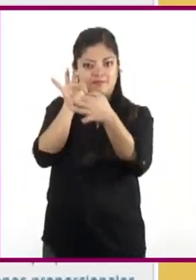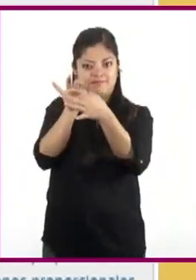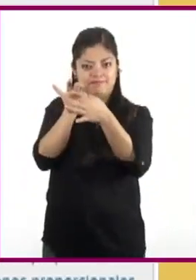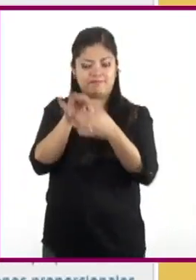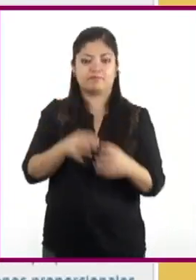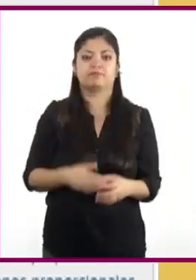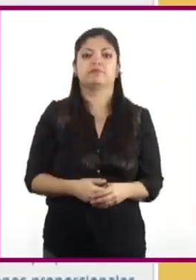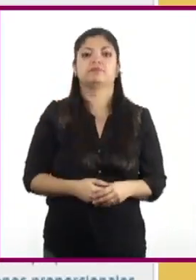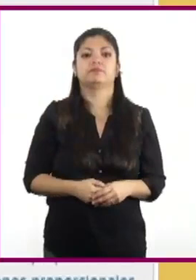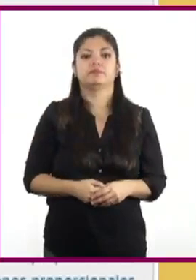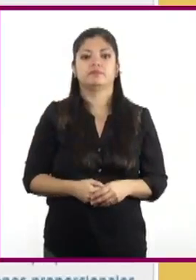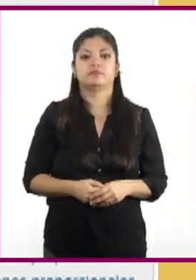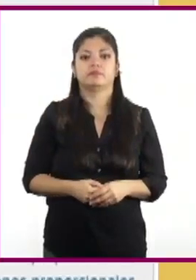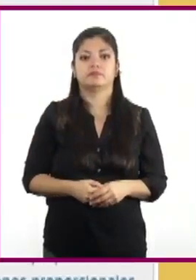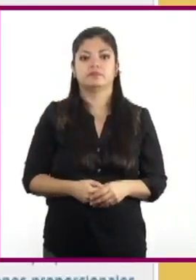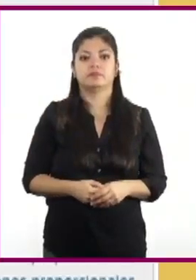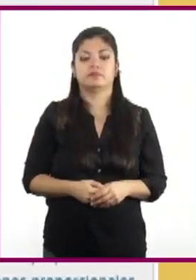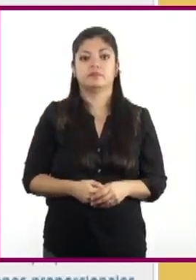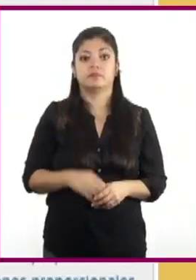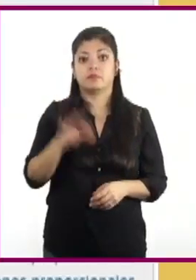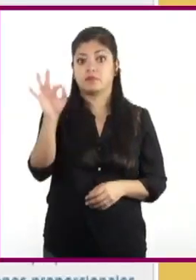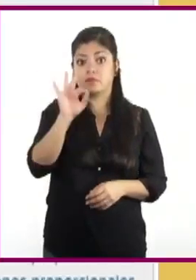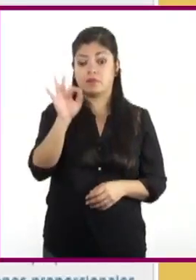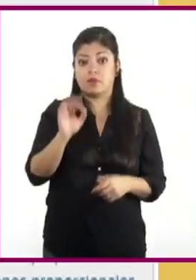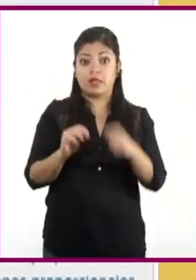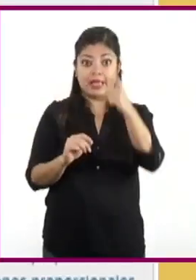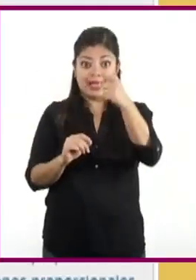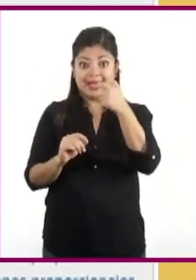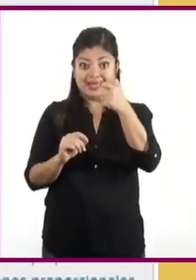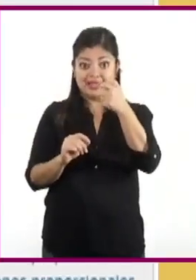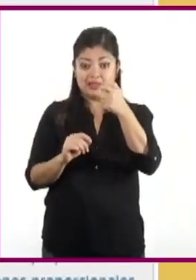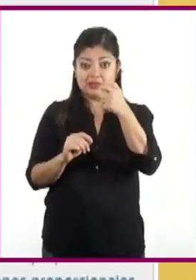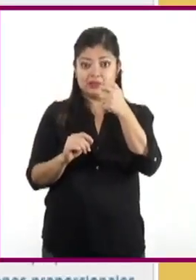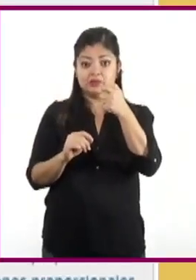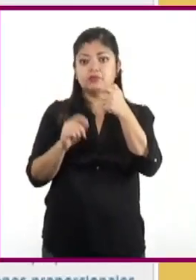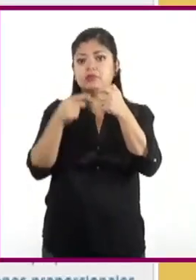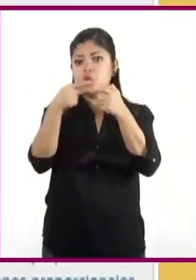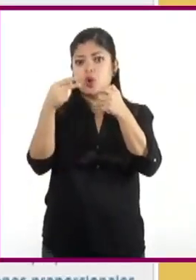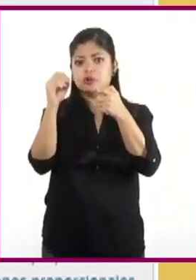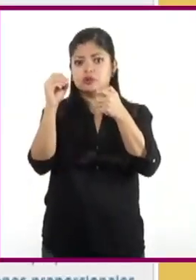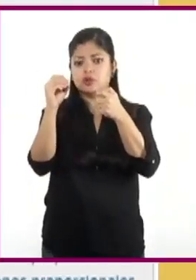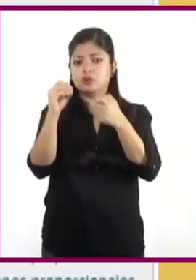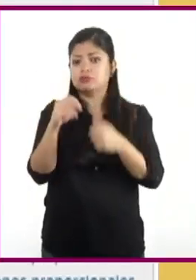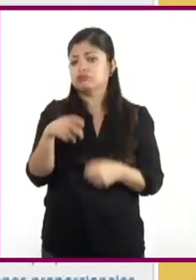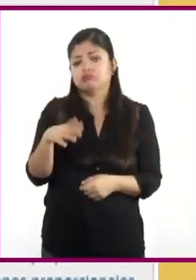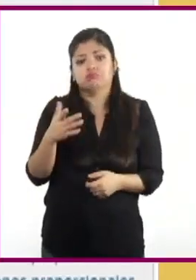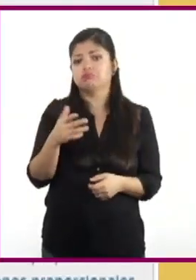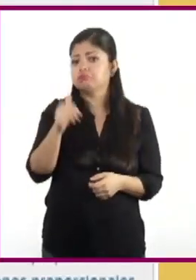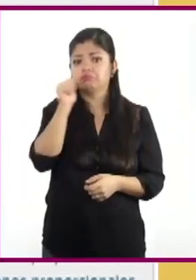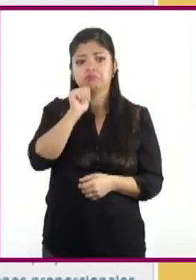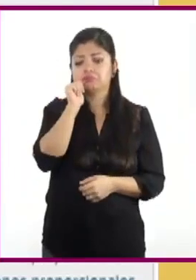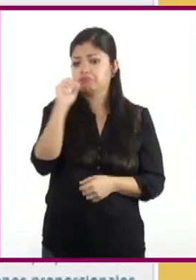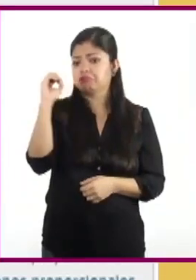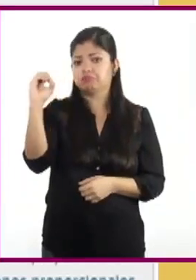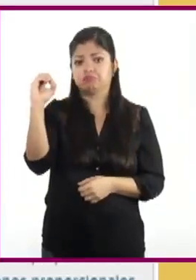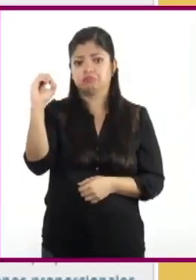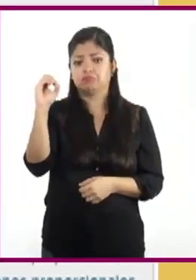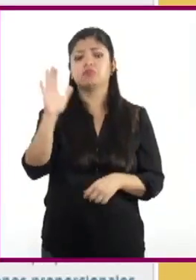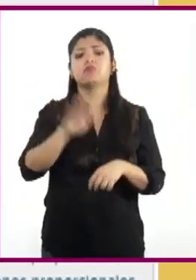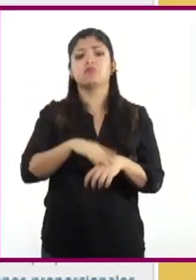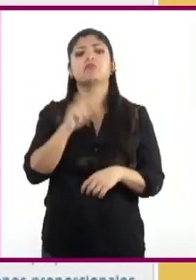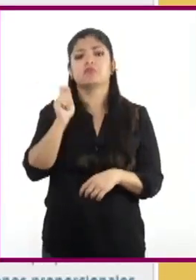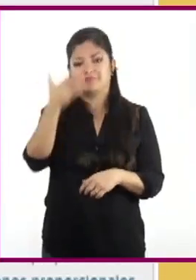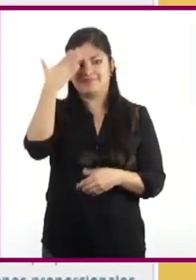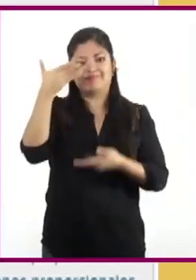proporcional. Si x vale 0, entonces no importa cuánto valga k, y siempre tiene que valer 0, porque la relación